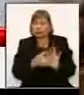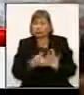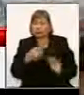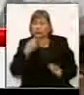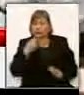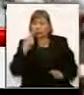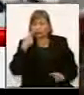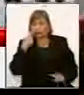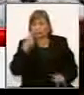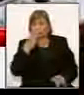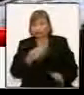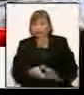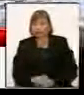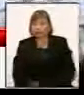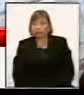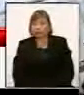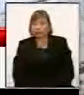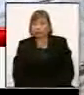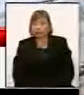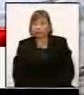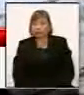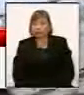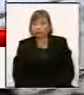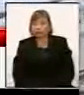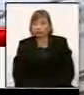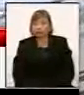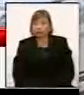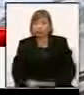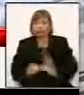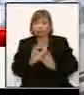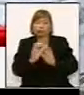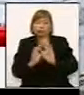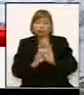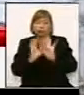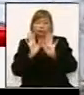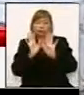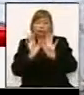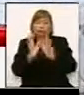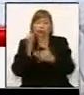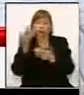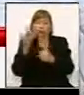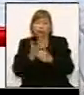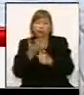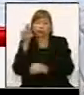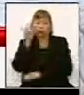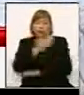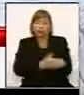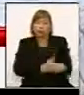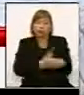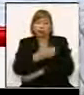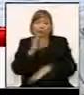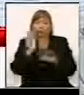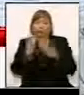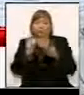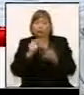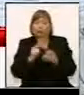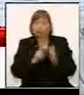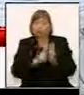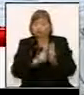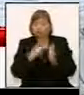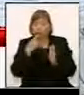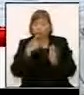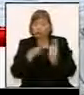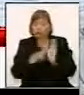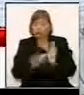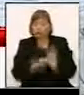podía verlo bien. En el capítulo 10, el peaje y la tarifa, 10.3, está lo que le